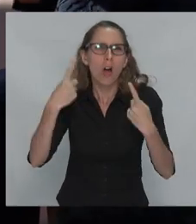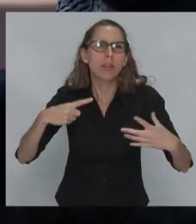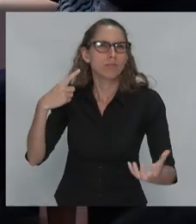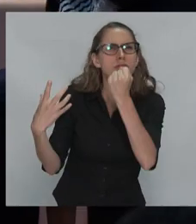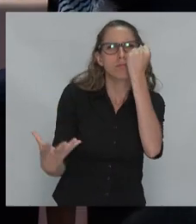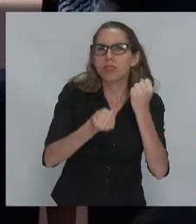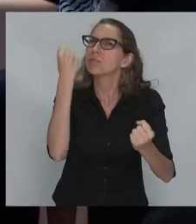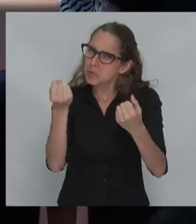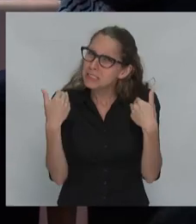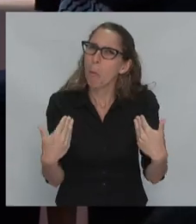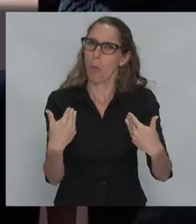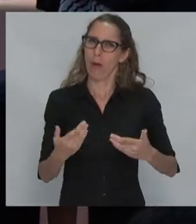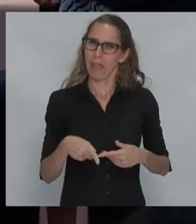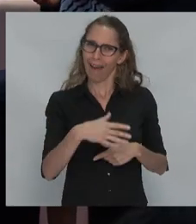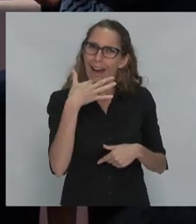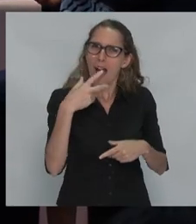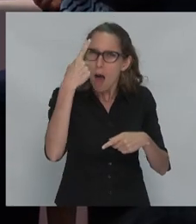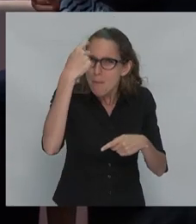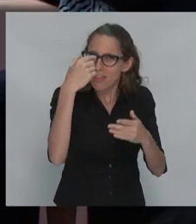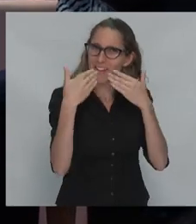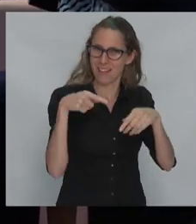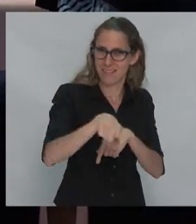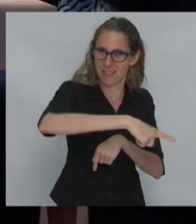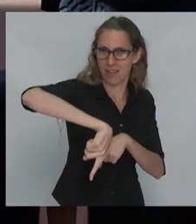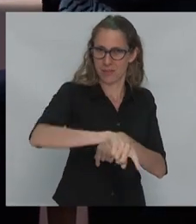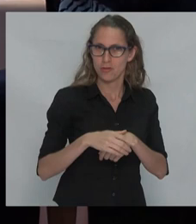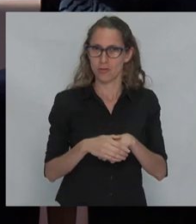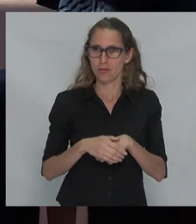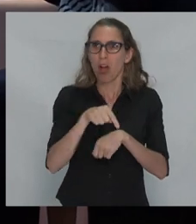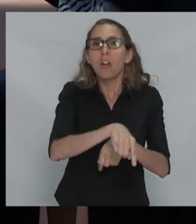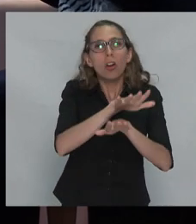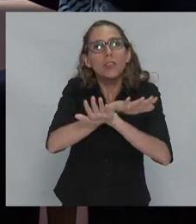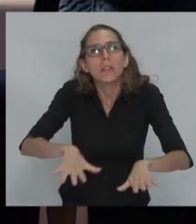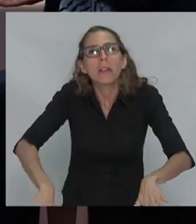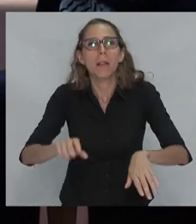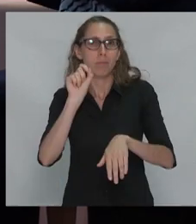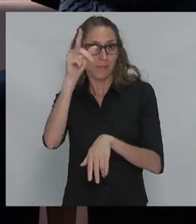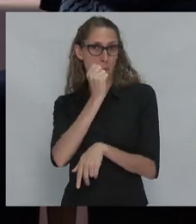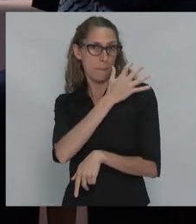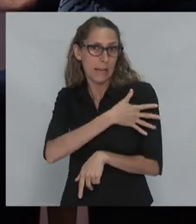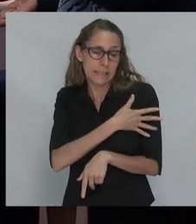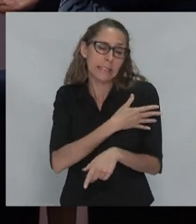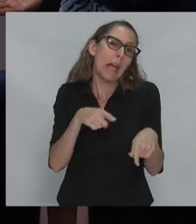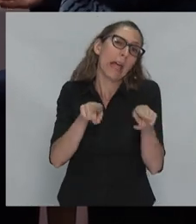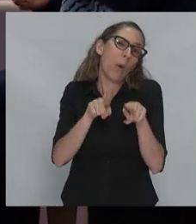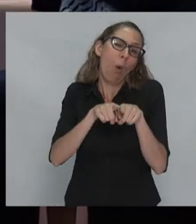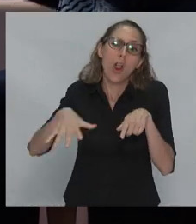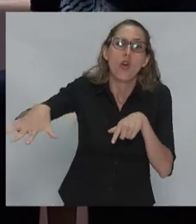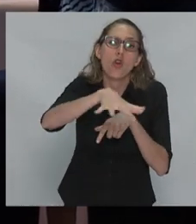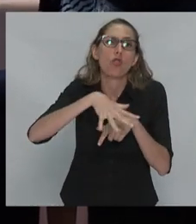conquistarse. Y la infancia palestina, que lamentablemente, al igual que todos los sectores del pueblo